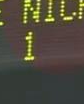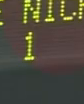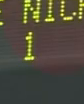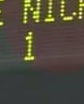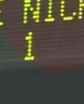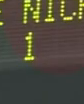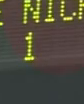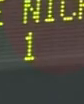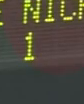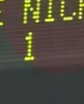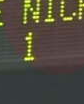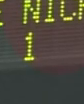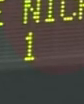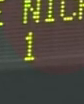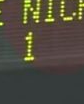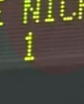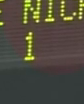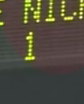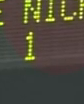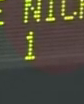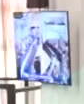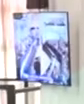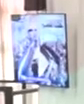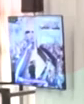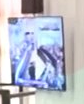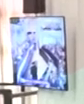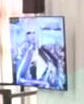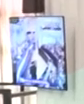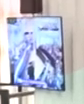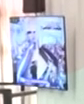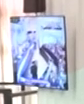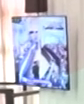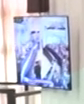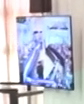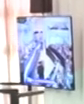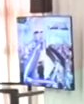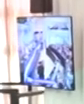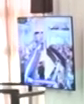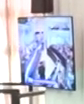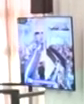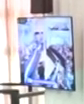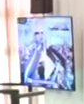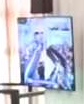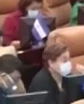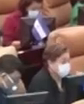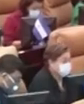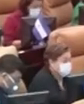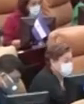como superior, para tener esas oportunidades del intercambio. Fortalece a todo el sistema